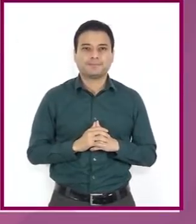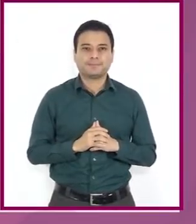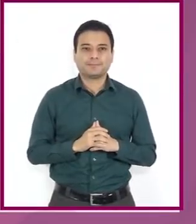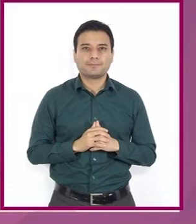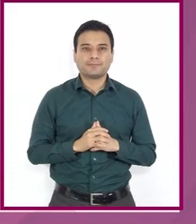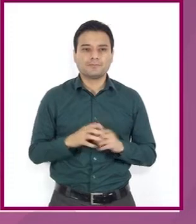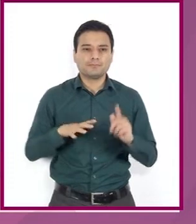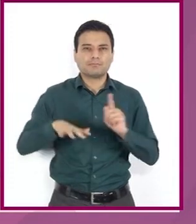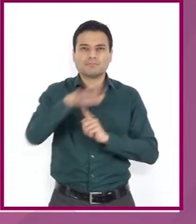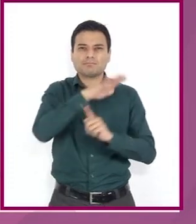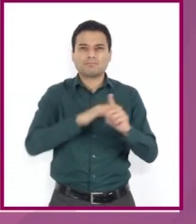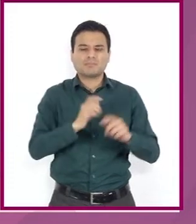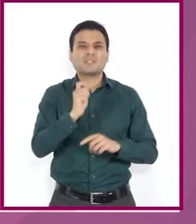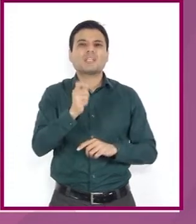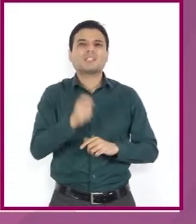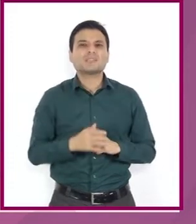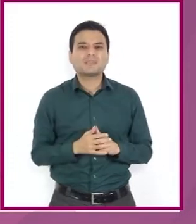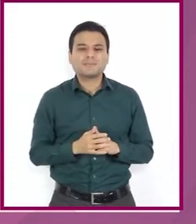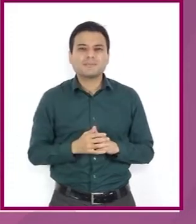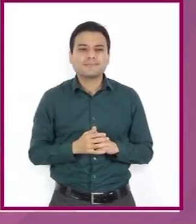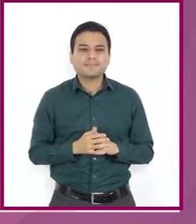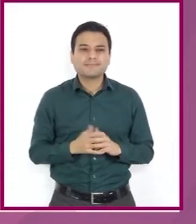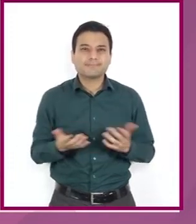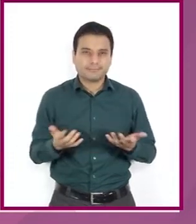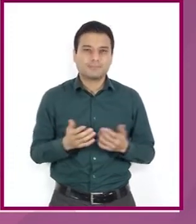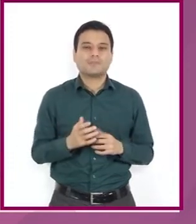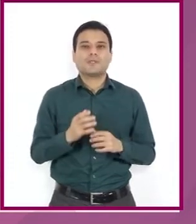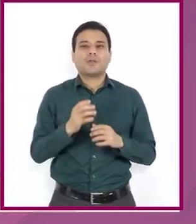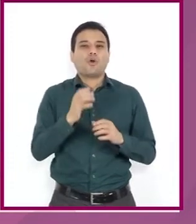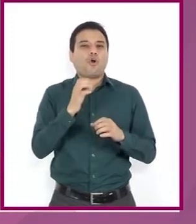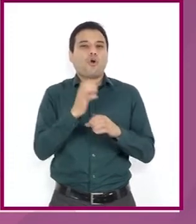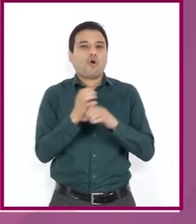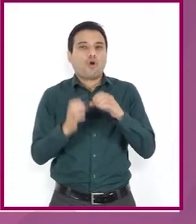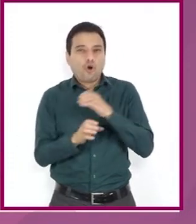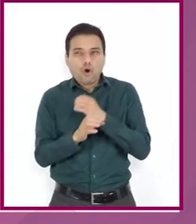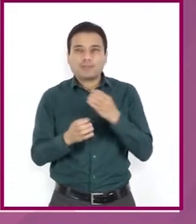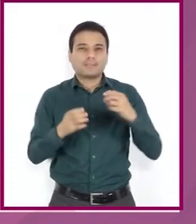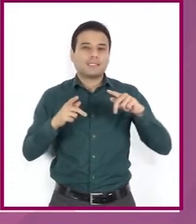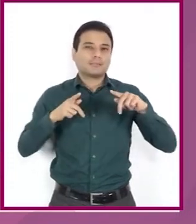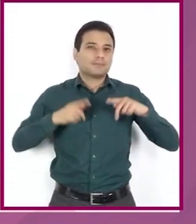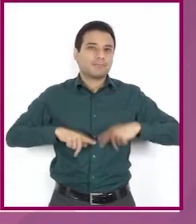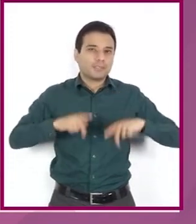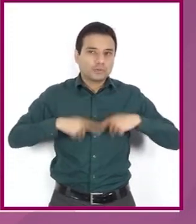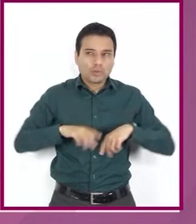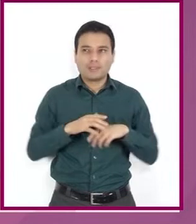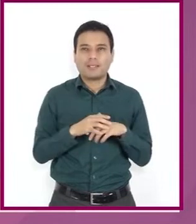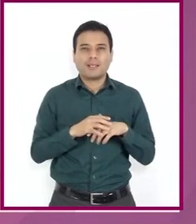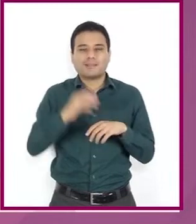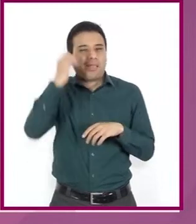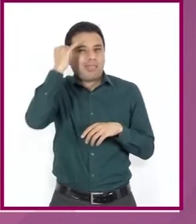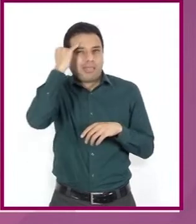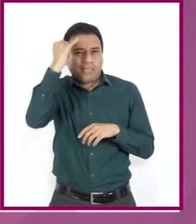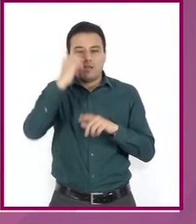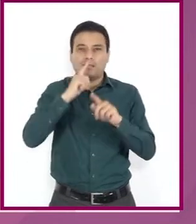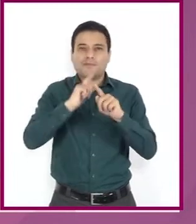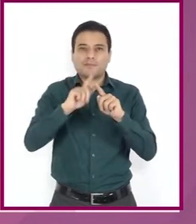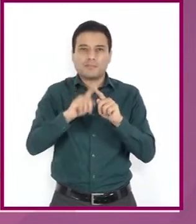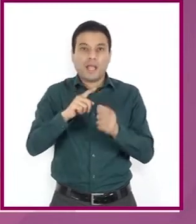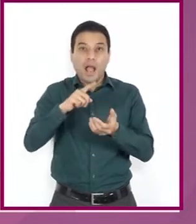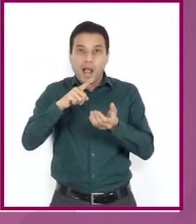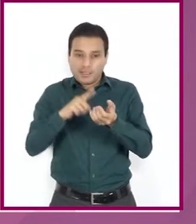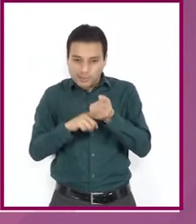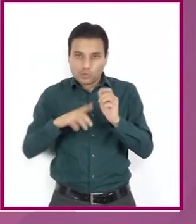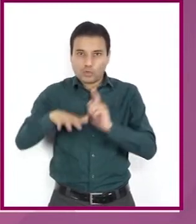El ambiente se refiere a las condiciones físicas, sociales o imaginarias que aparecen en el cuento. Responden